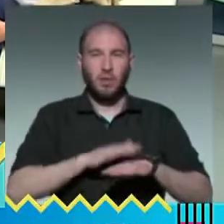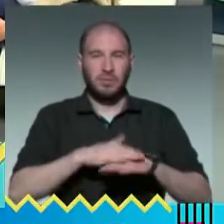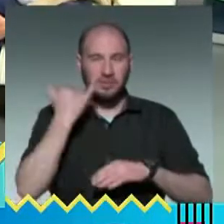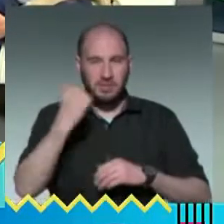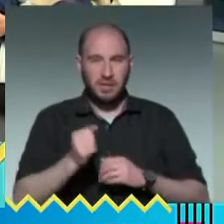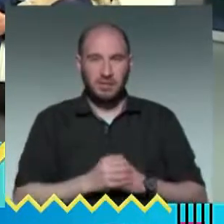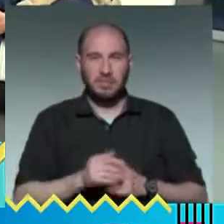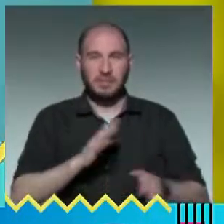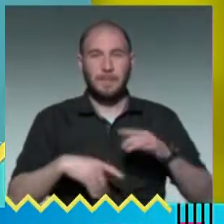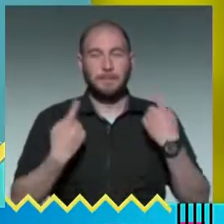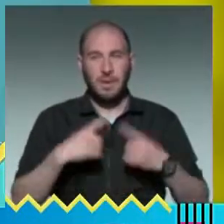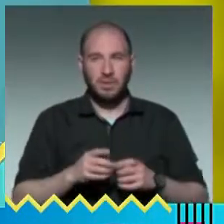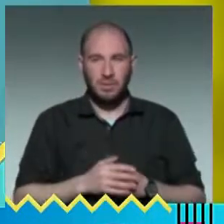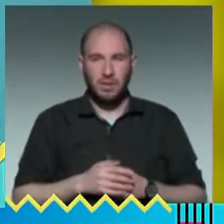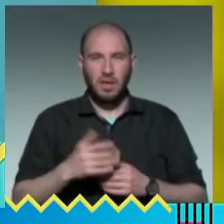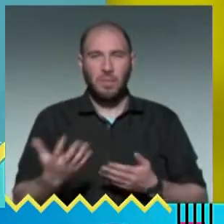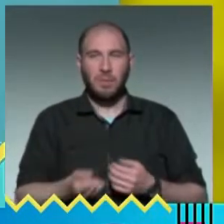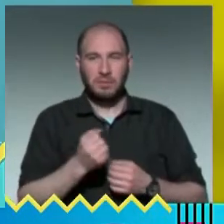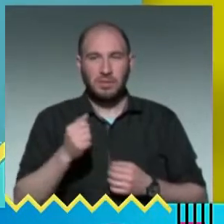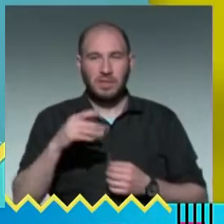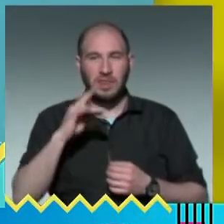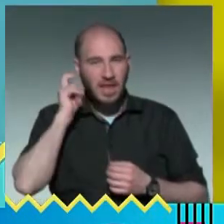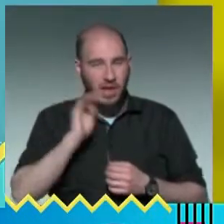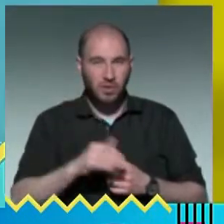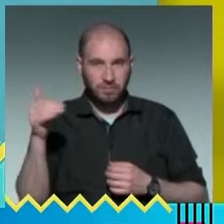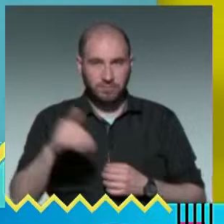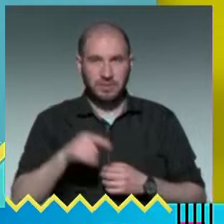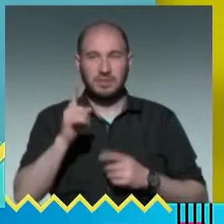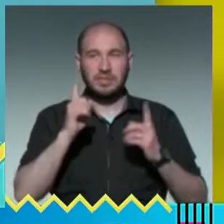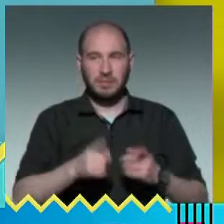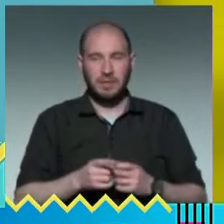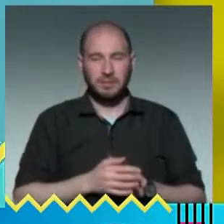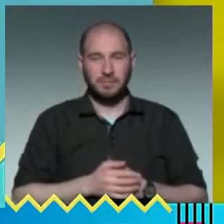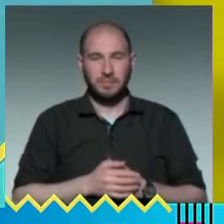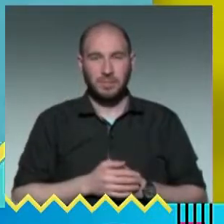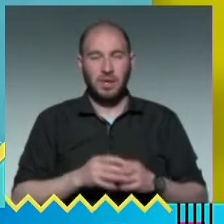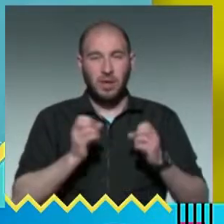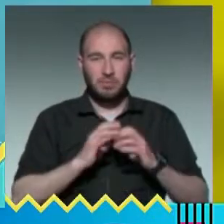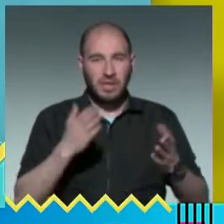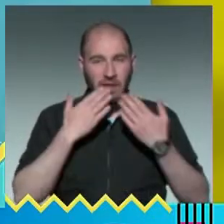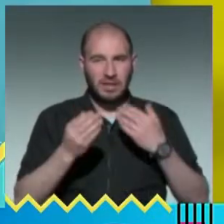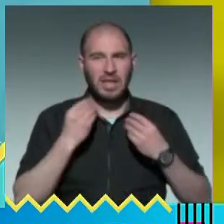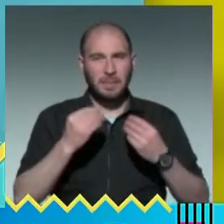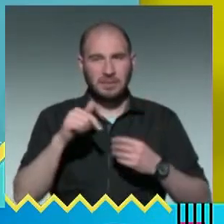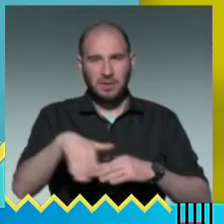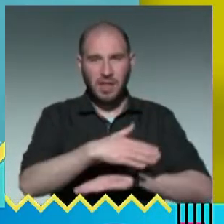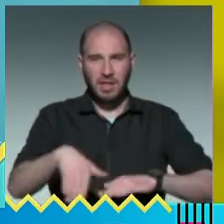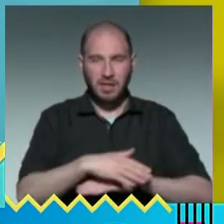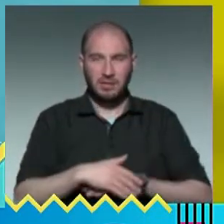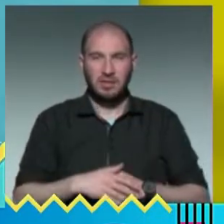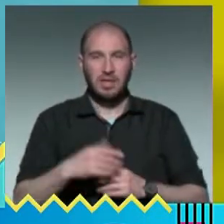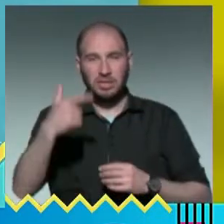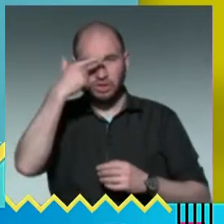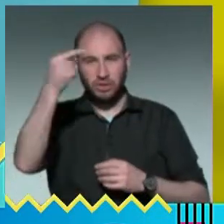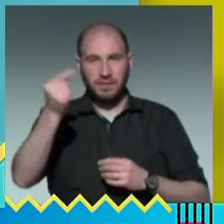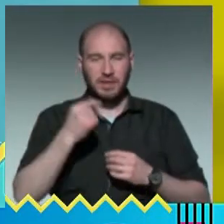compromiso para hacerlo, pero bueno, aprovechando lo que tengo a Diego acá, también quizás un poco empezar a hablar de lo que ocurre hoy en la calle, y digo, desde los